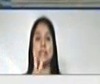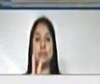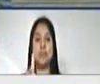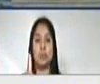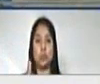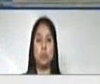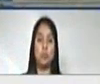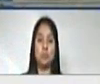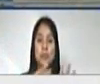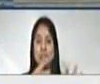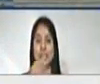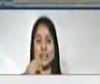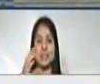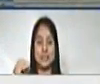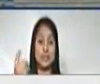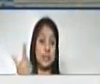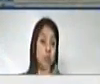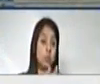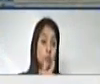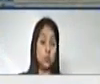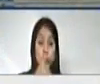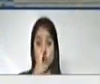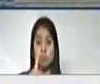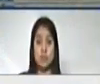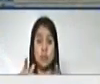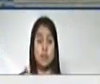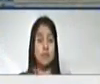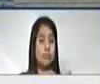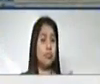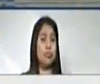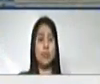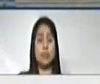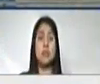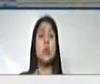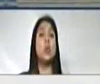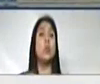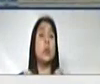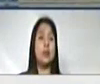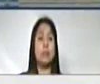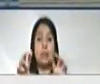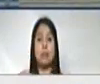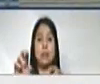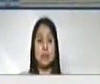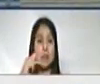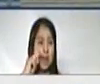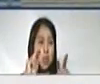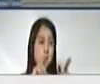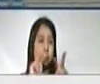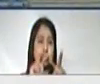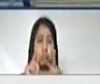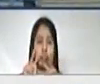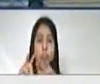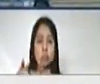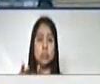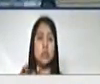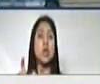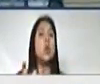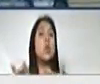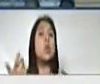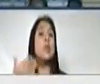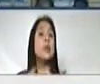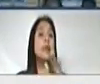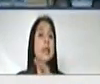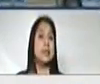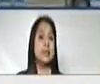la plataforma que ya tiene disponible en el sitio web del Ministerio de Salud, poder registrar a los adultos mayores, mayores de